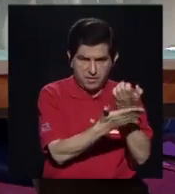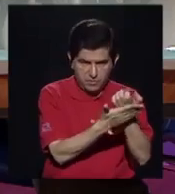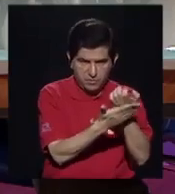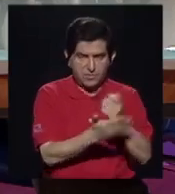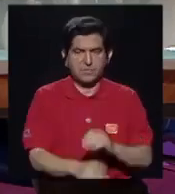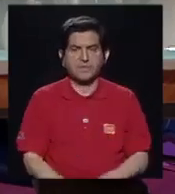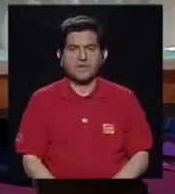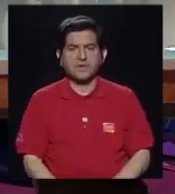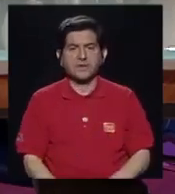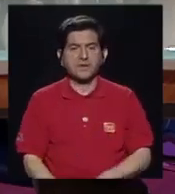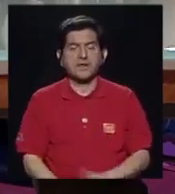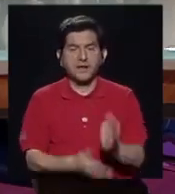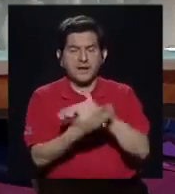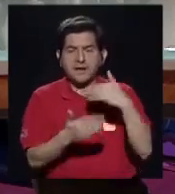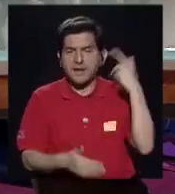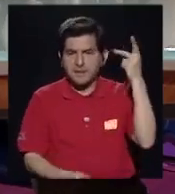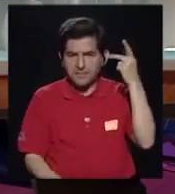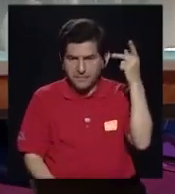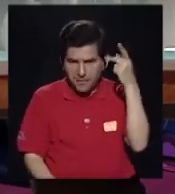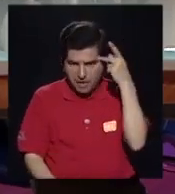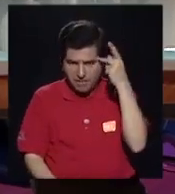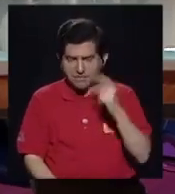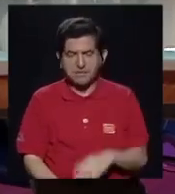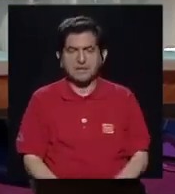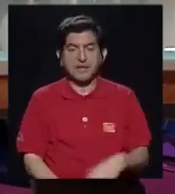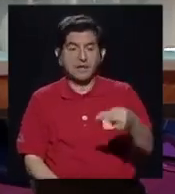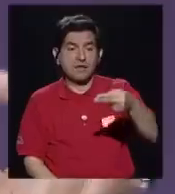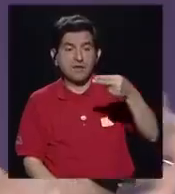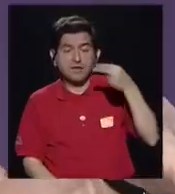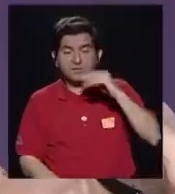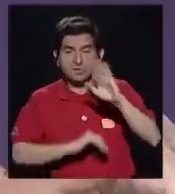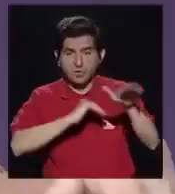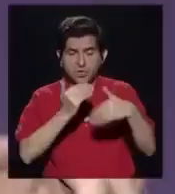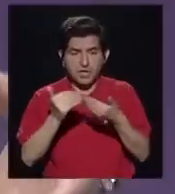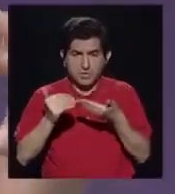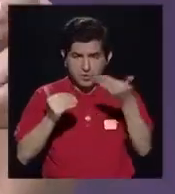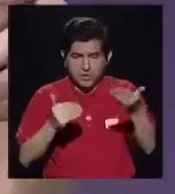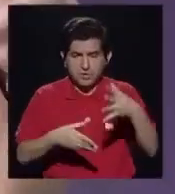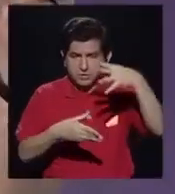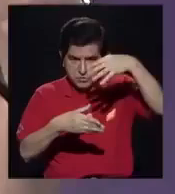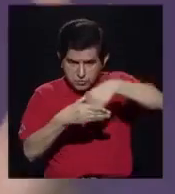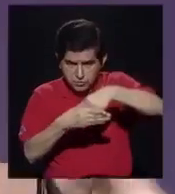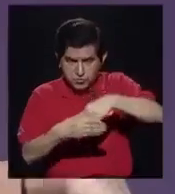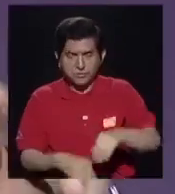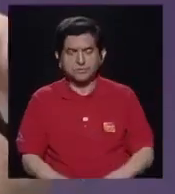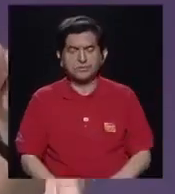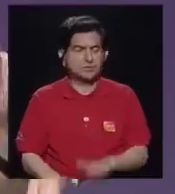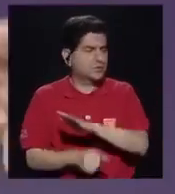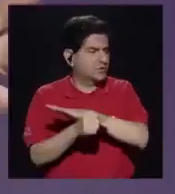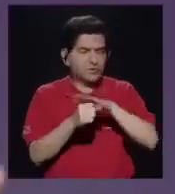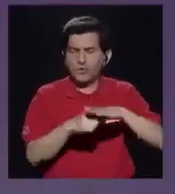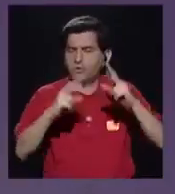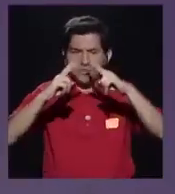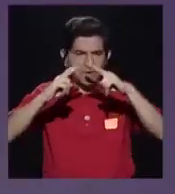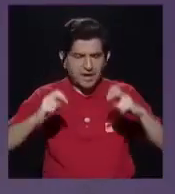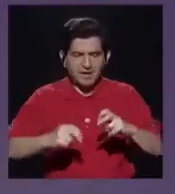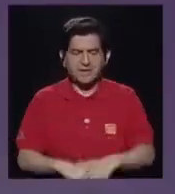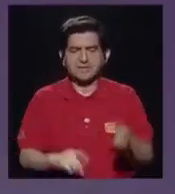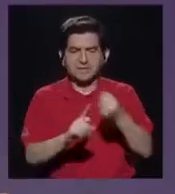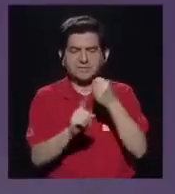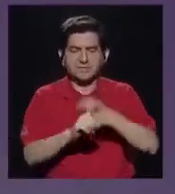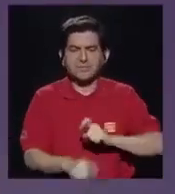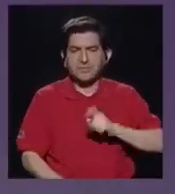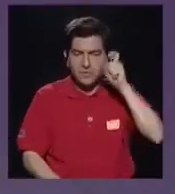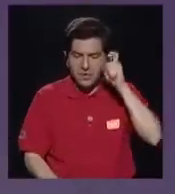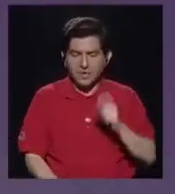afectada por la fase política en fin por la fase histórica con todos sus elementos por eso es insuficiente un análisis de la violencia de